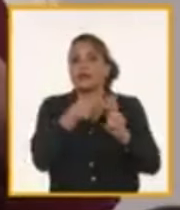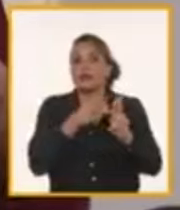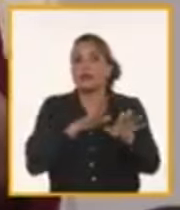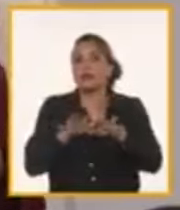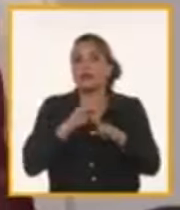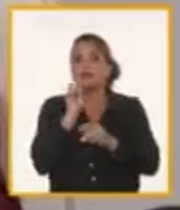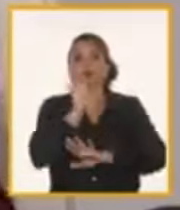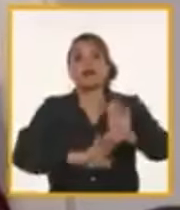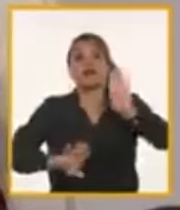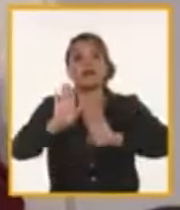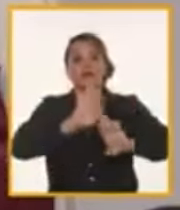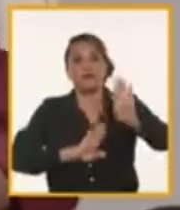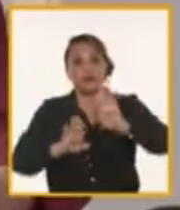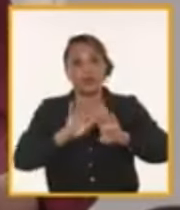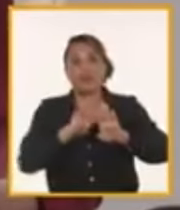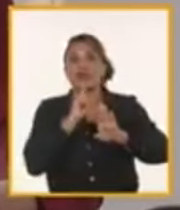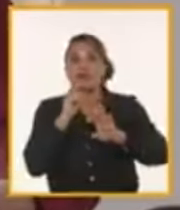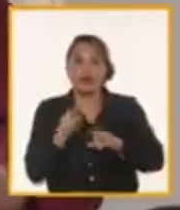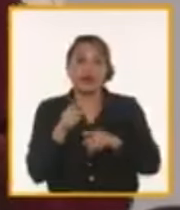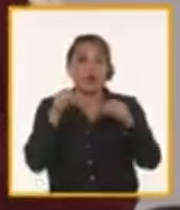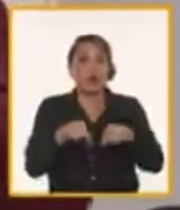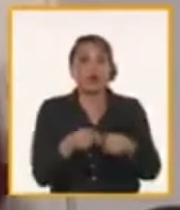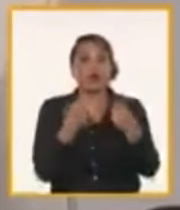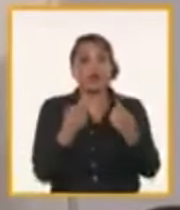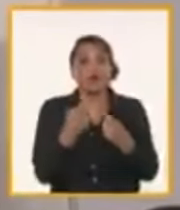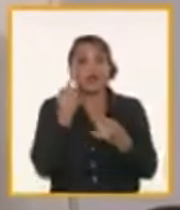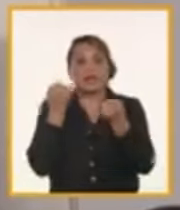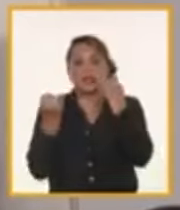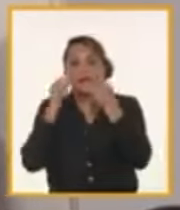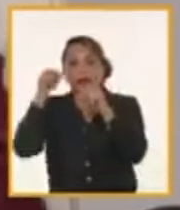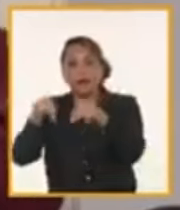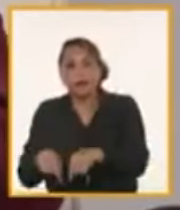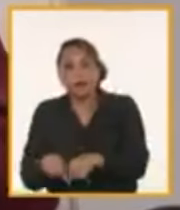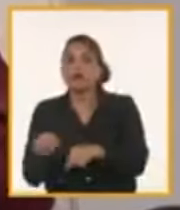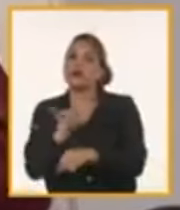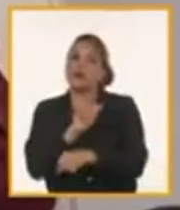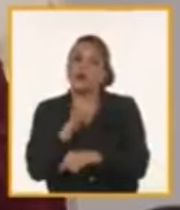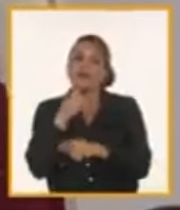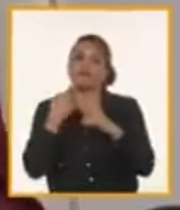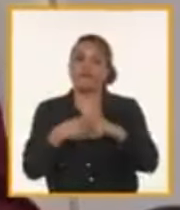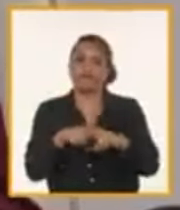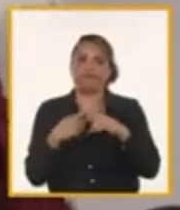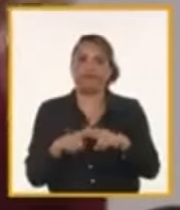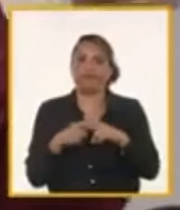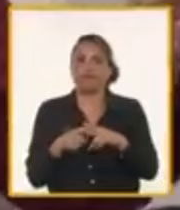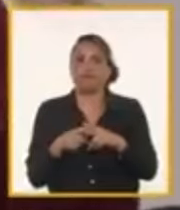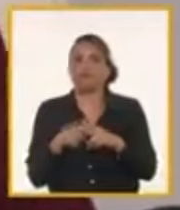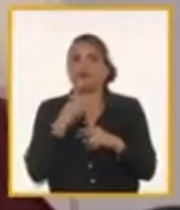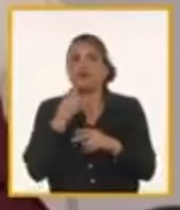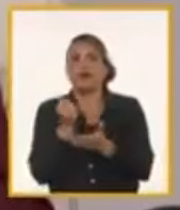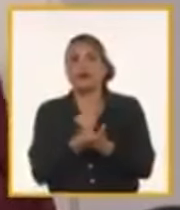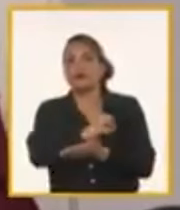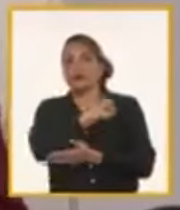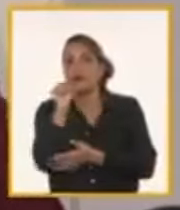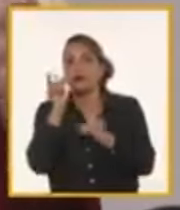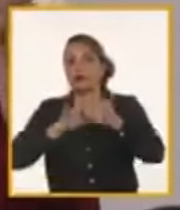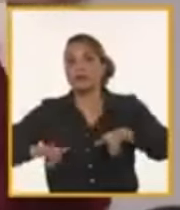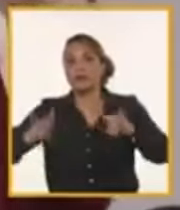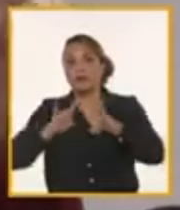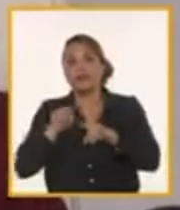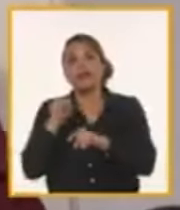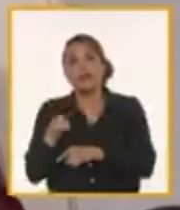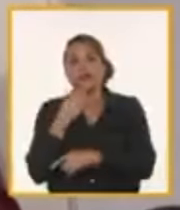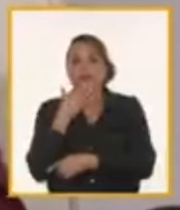defensa para que esa carencia que hoy tenemos identificada también sanarla y cuando egresen del educación superior esa sea una de